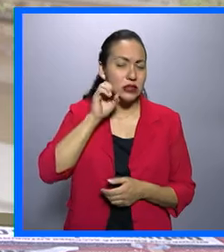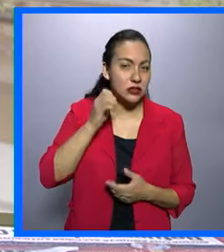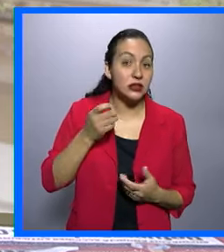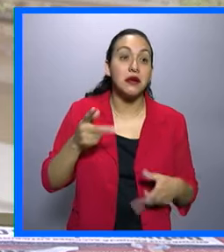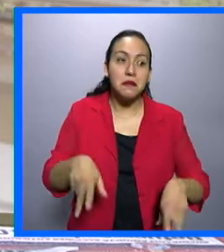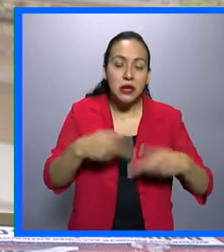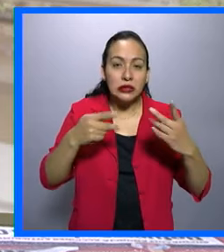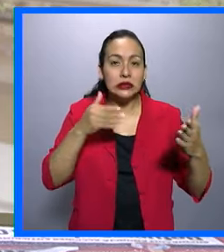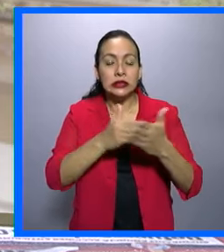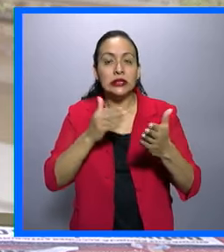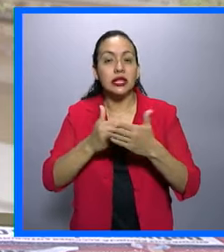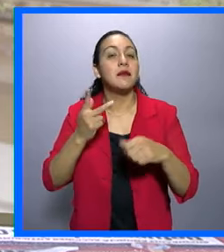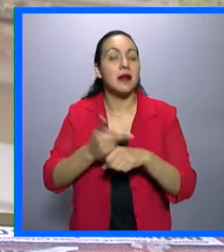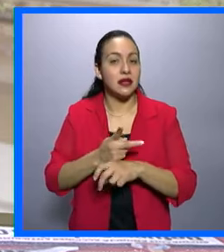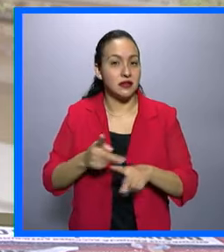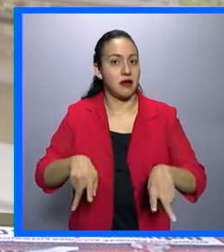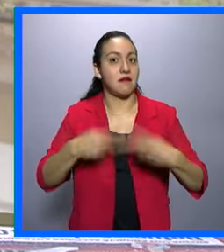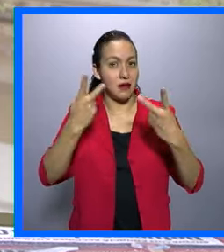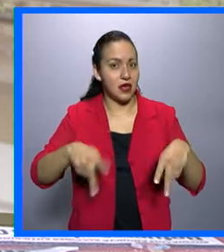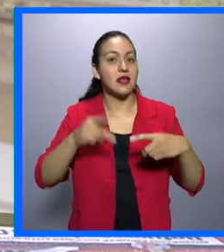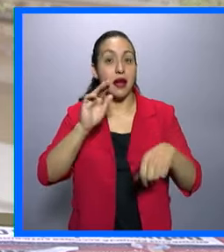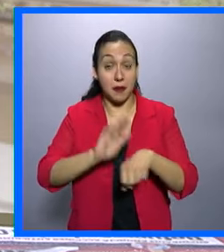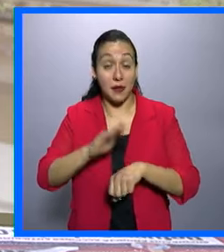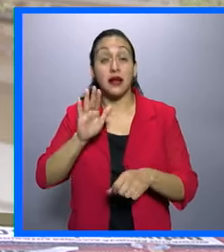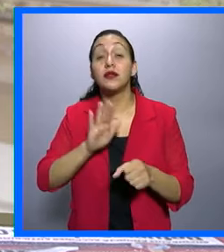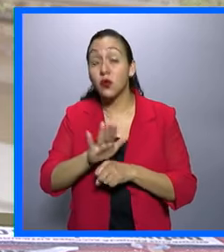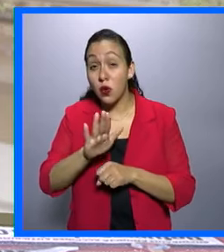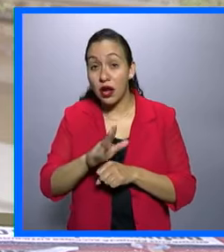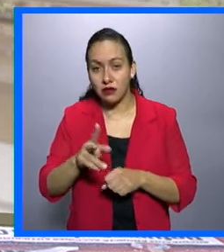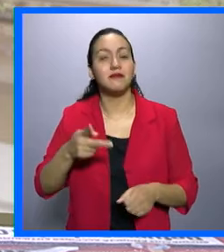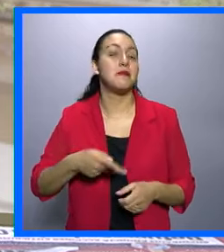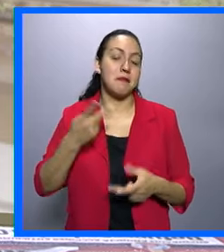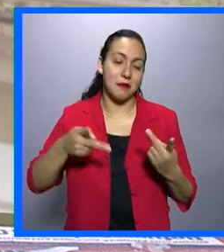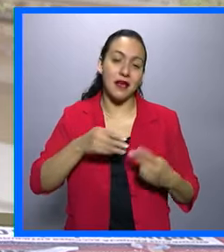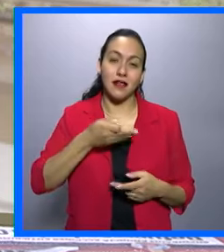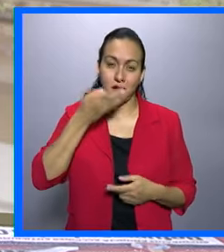Muertos, comienza también la venta importante de esta flor.